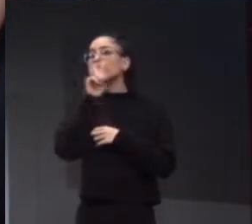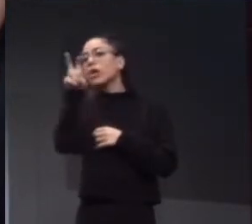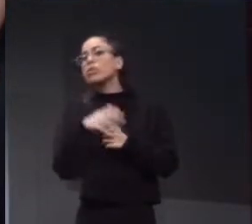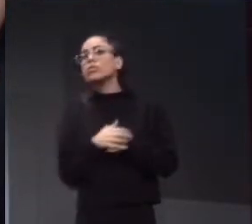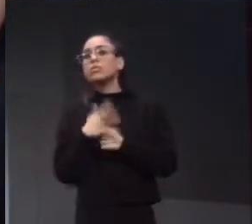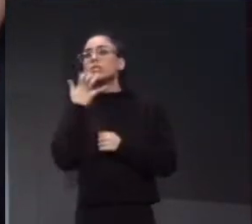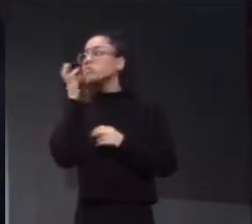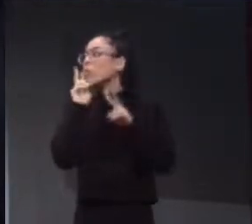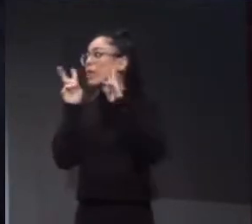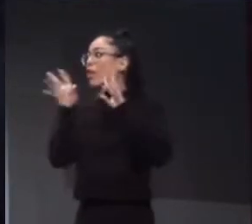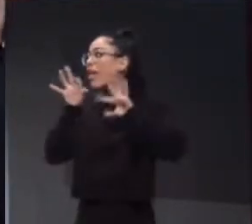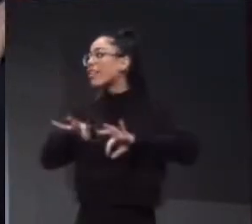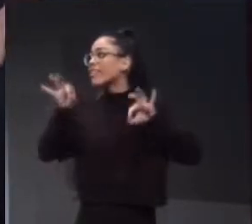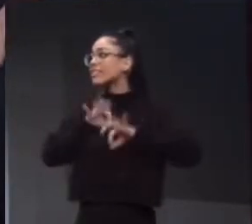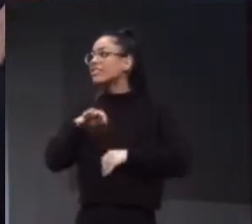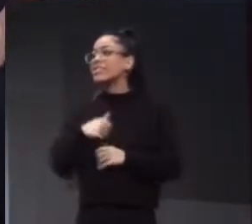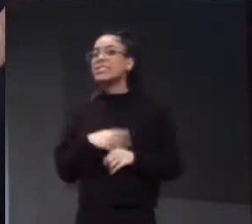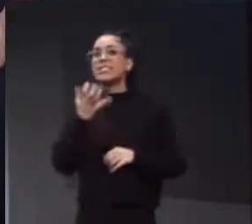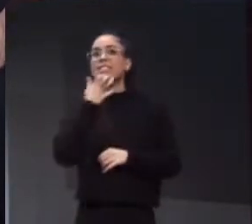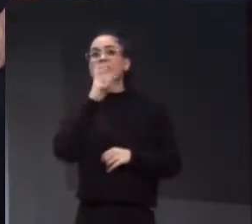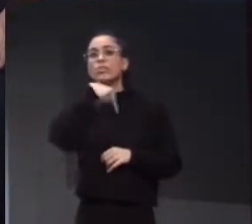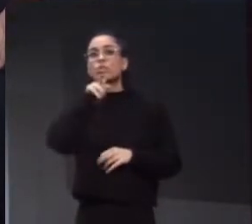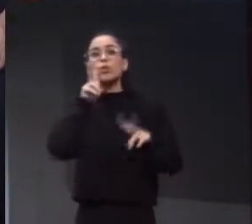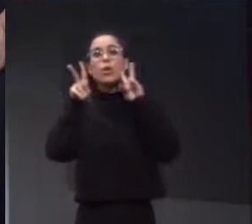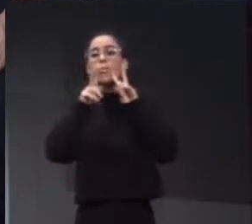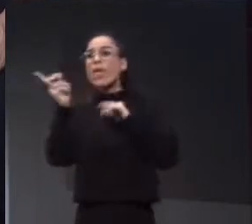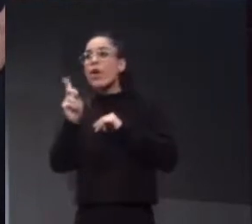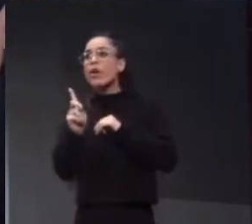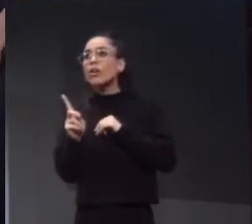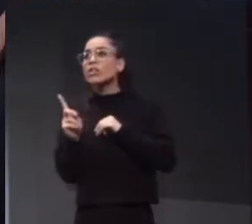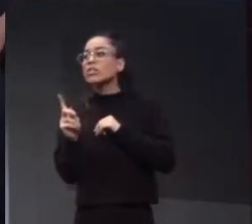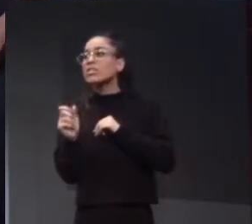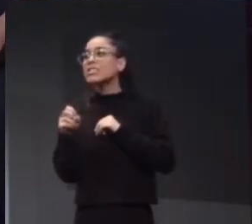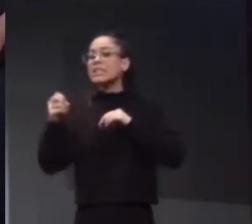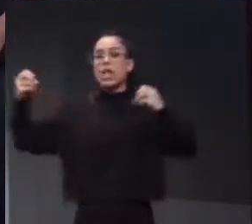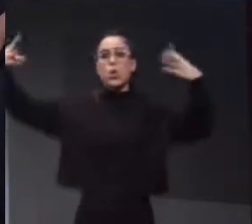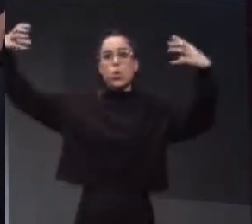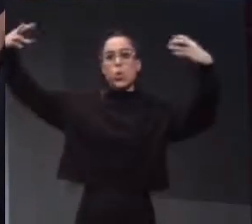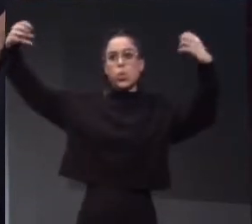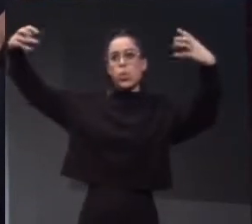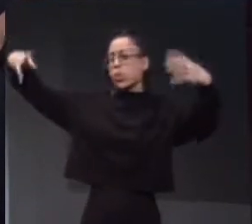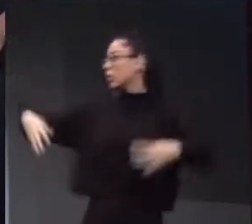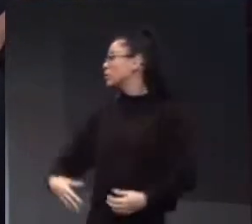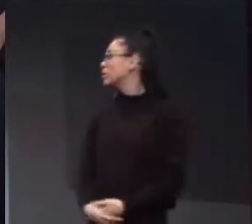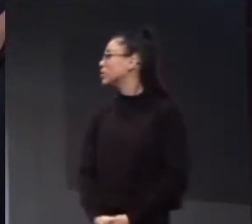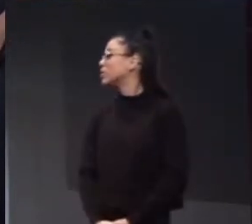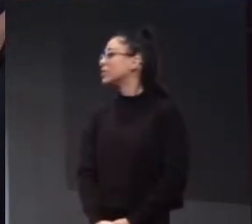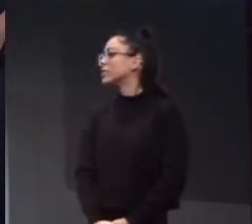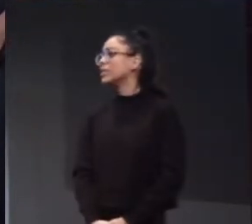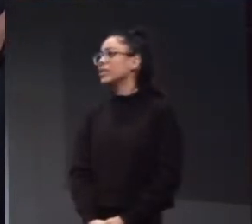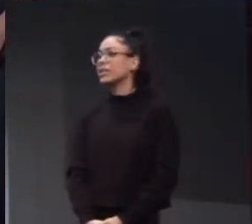como nos veo tenéis que animaros y lanzarla vale es por las luces no no es la miopía